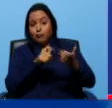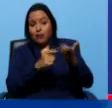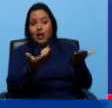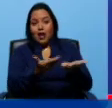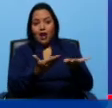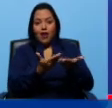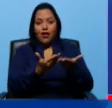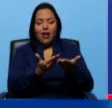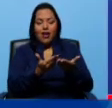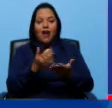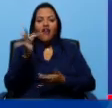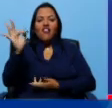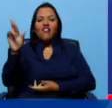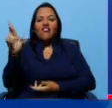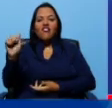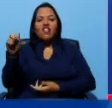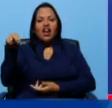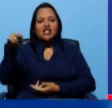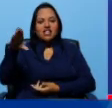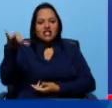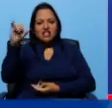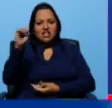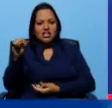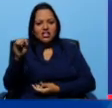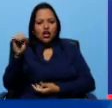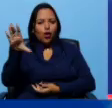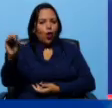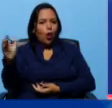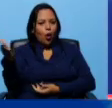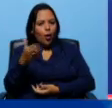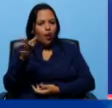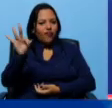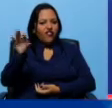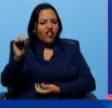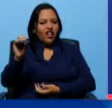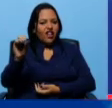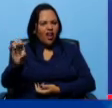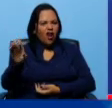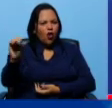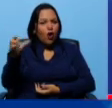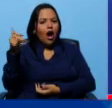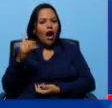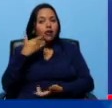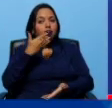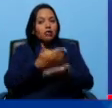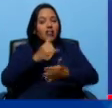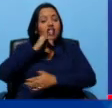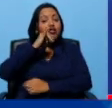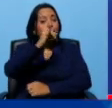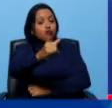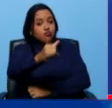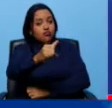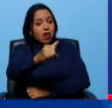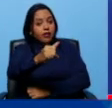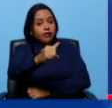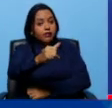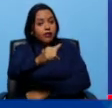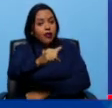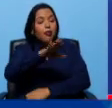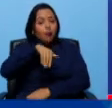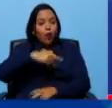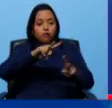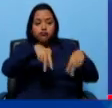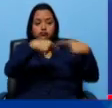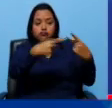Feo, recibí su reclamo, su denuncia para recuperar